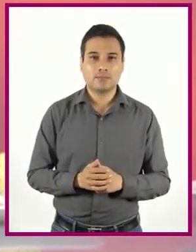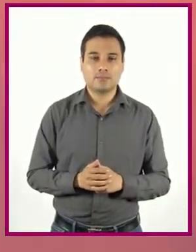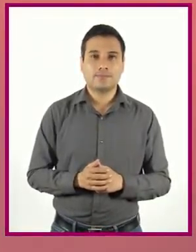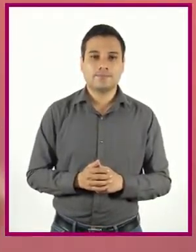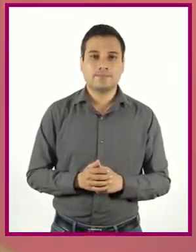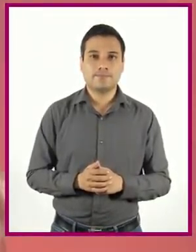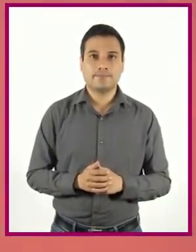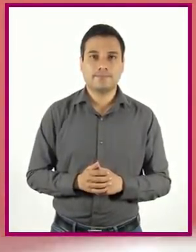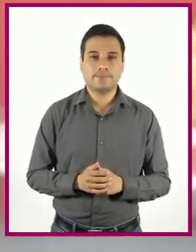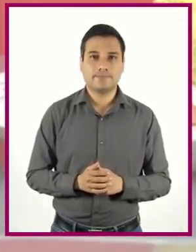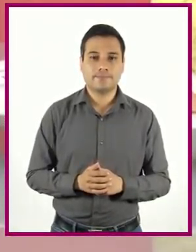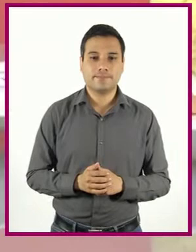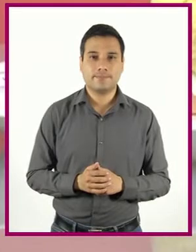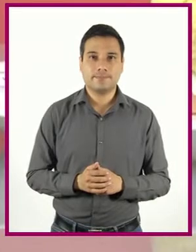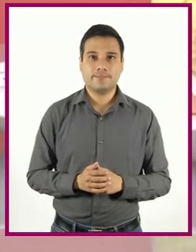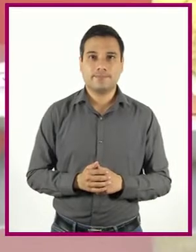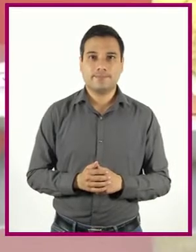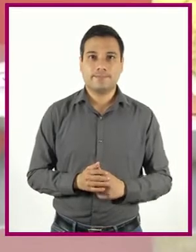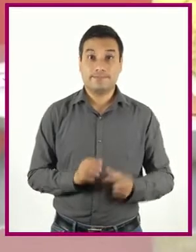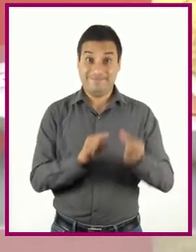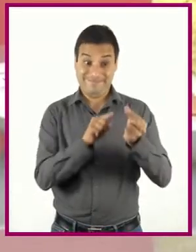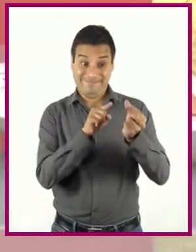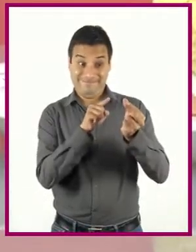Este va a ser nuestro testigo.